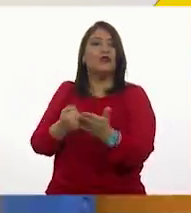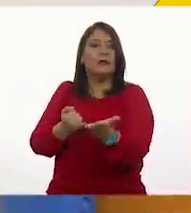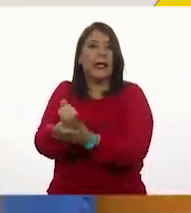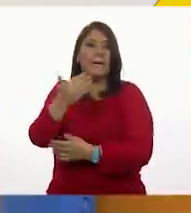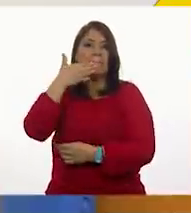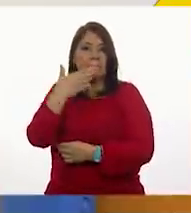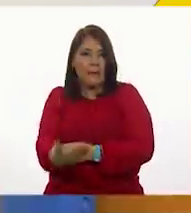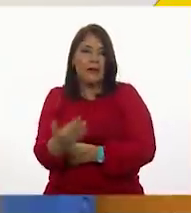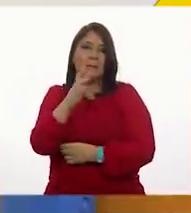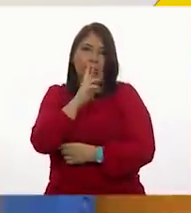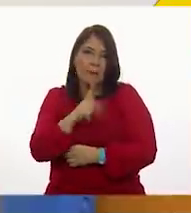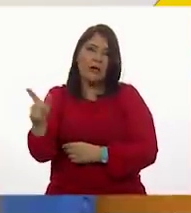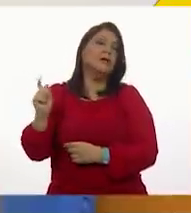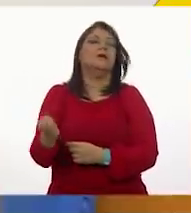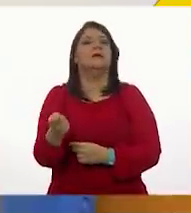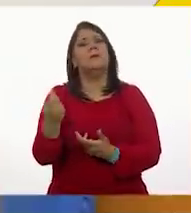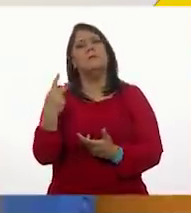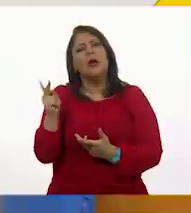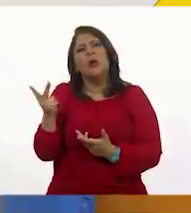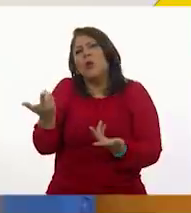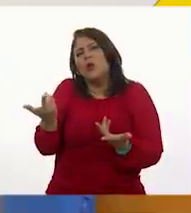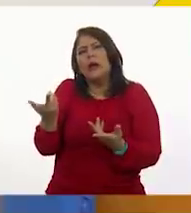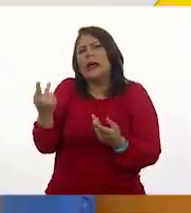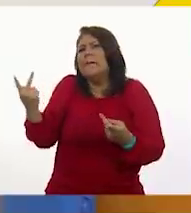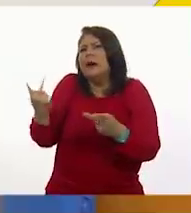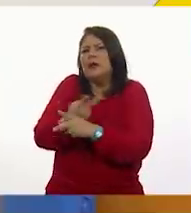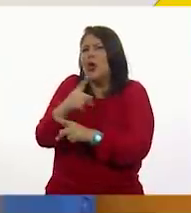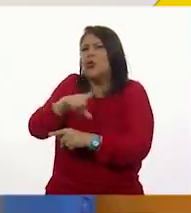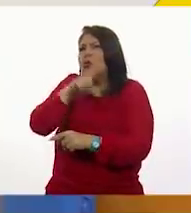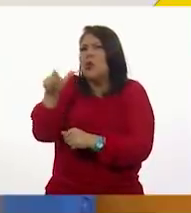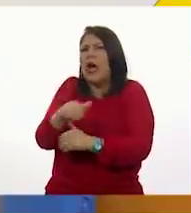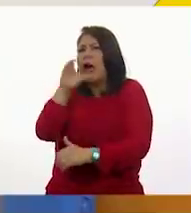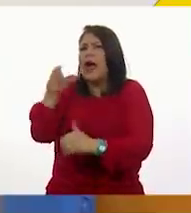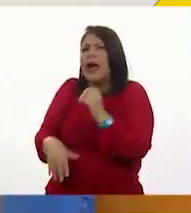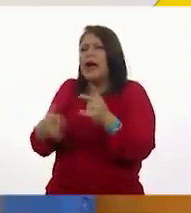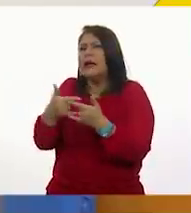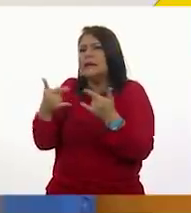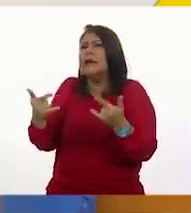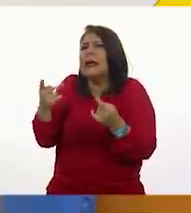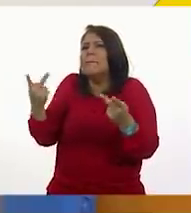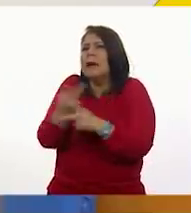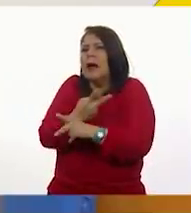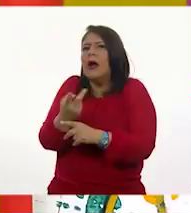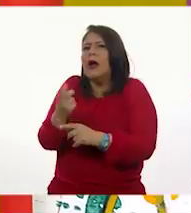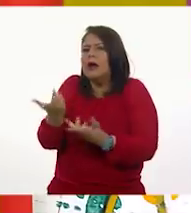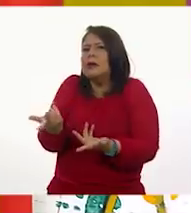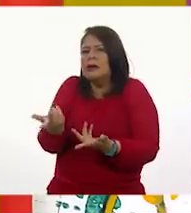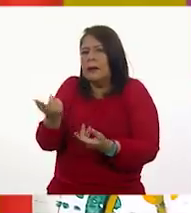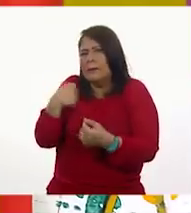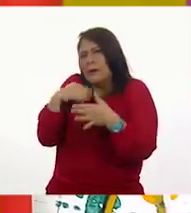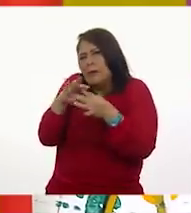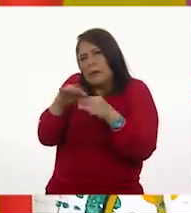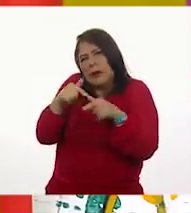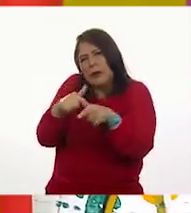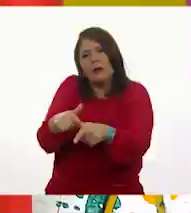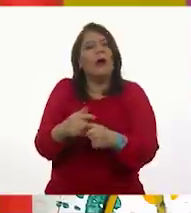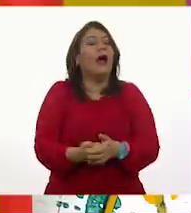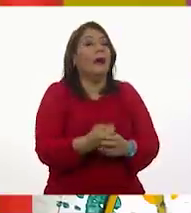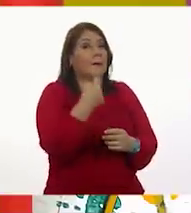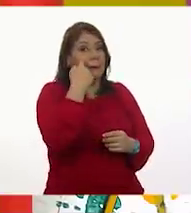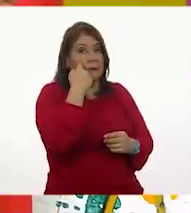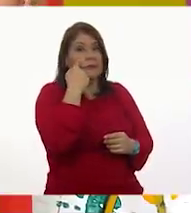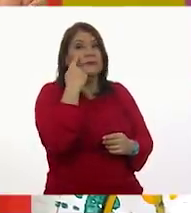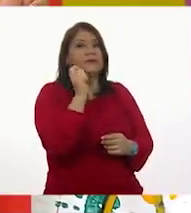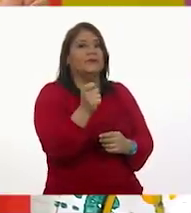Pero, ¿cómo termina la historia, maestra? Porque yo quiero saber, entonces, ¿qué fue lo que pasó al final? Entonces, vamos a ver